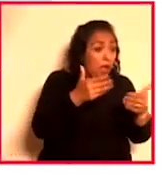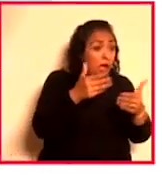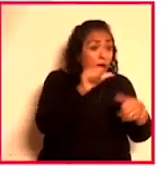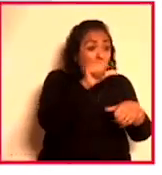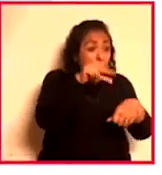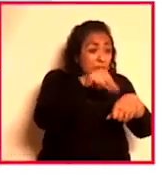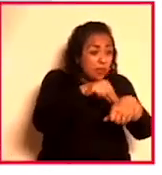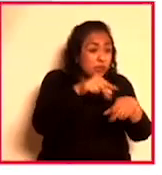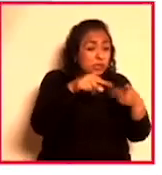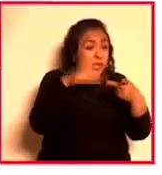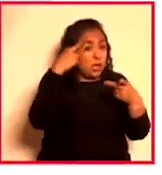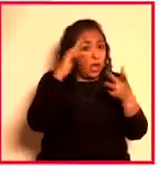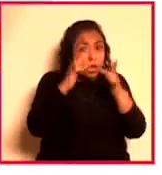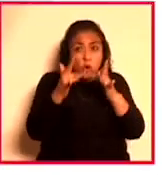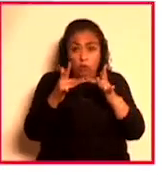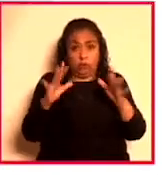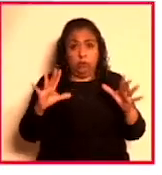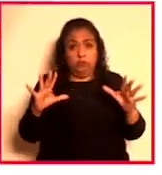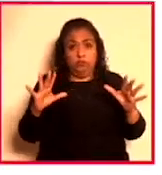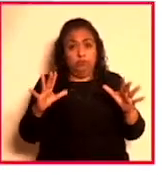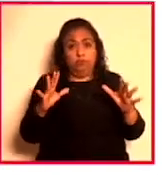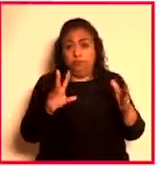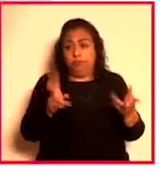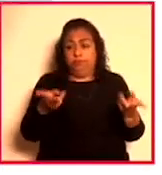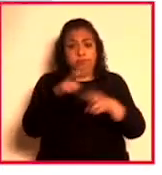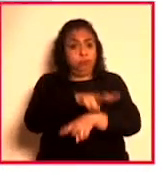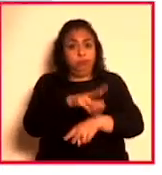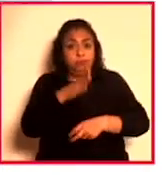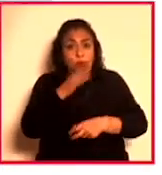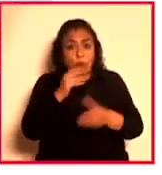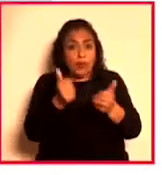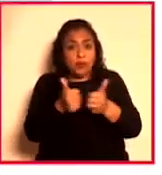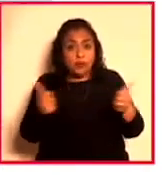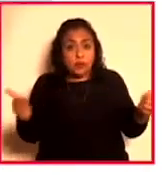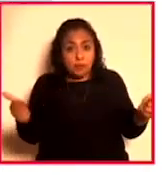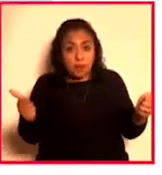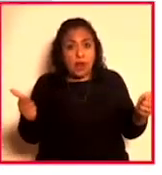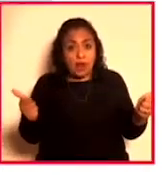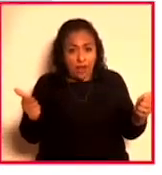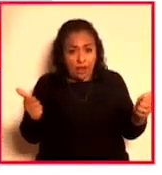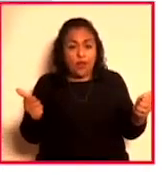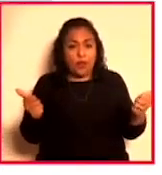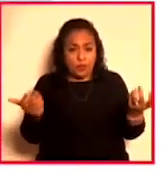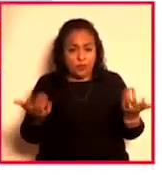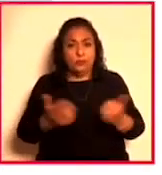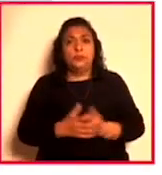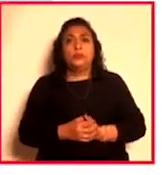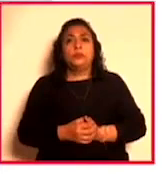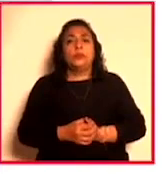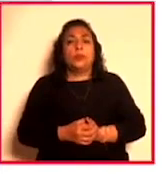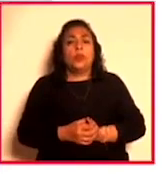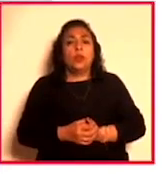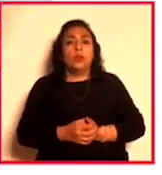neurológicos concretamente, ni se entenderá una neurología que no se traduzca en derecho.